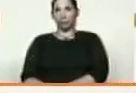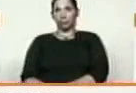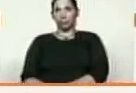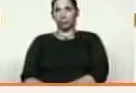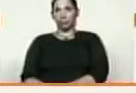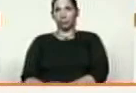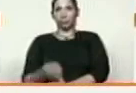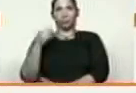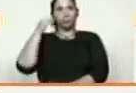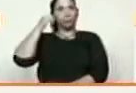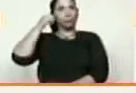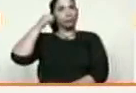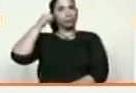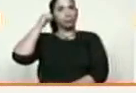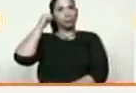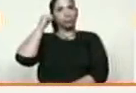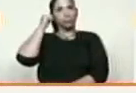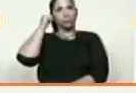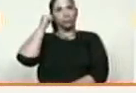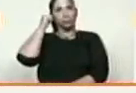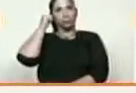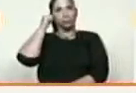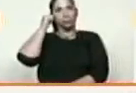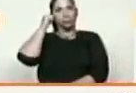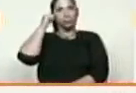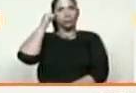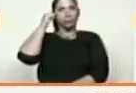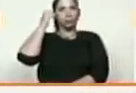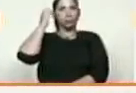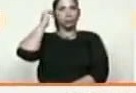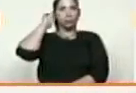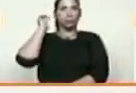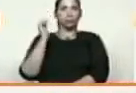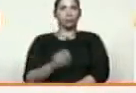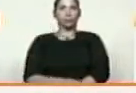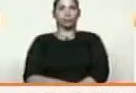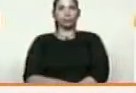Como dice Diva, los menos ignorantes.